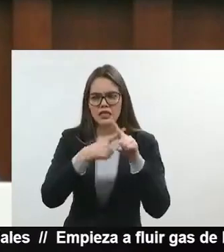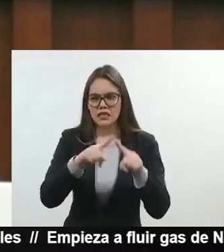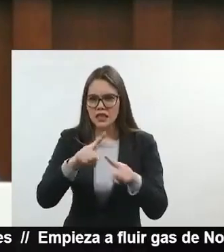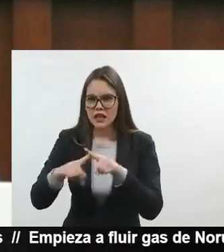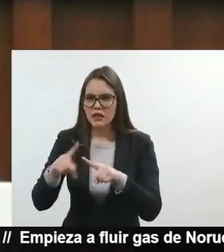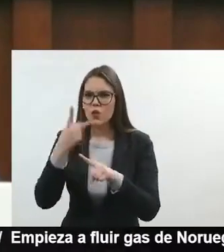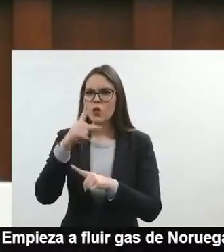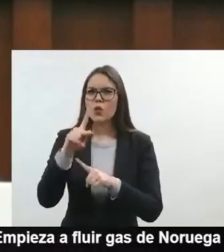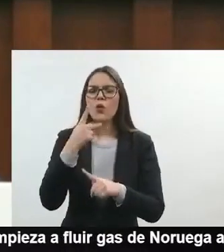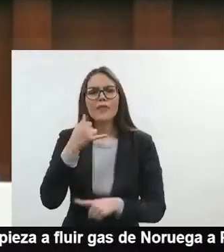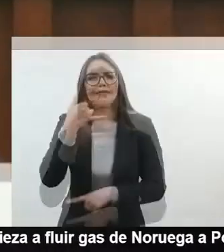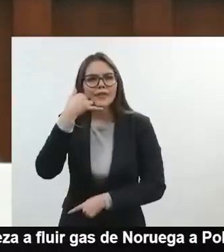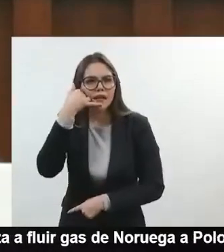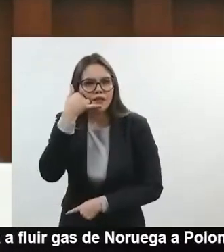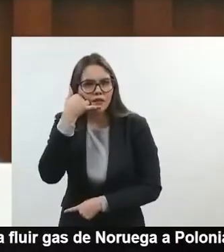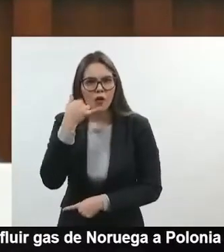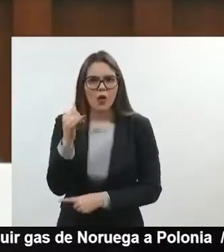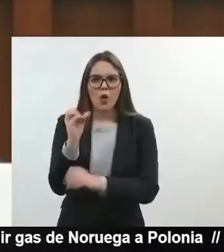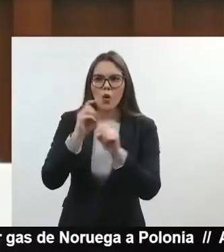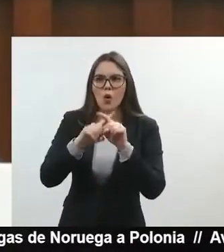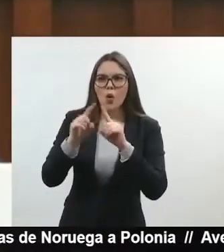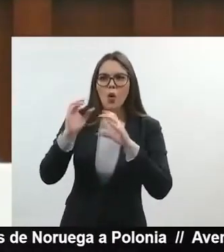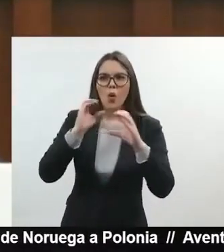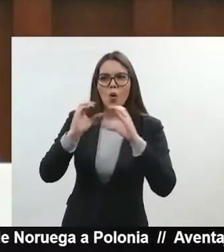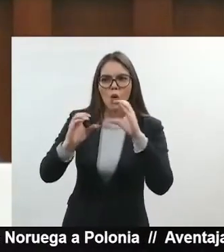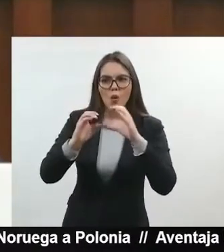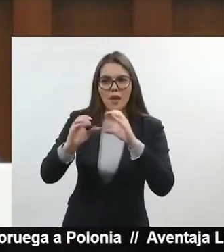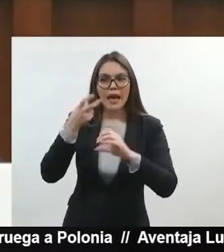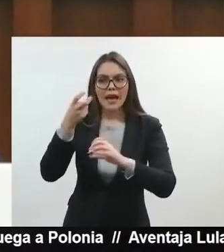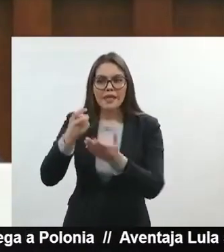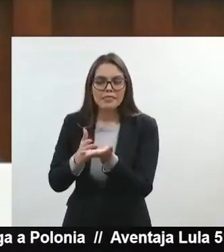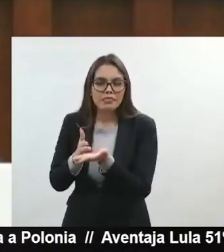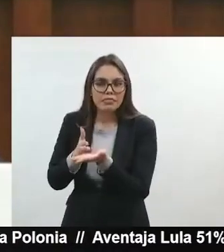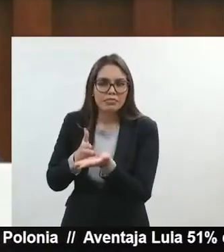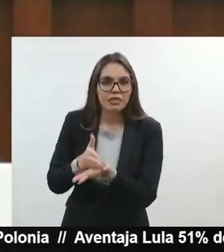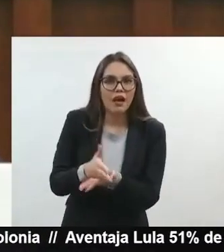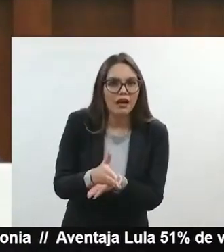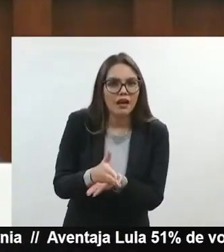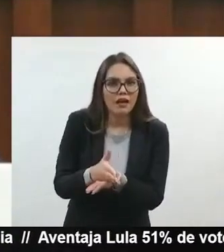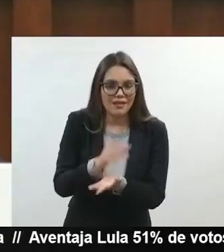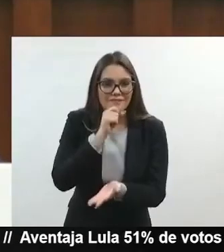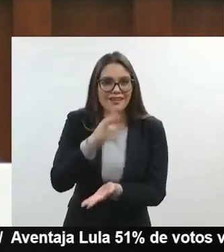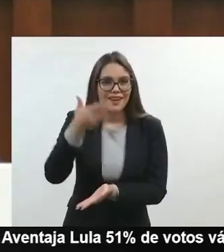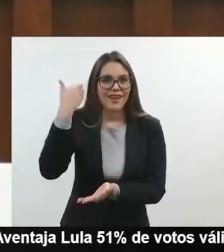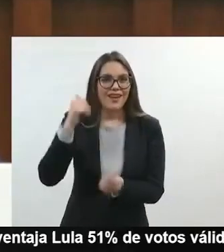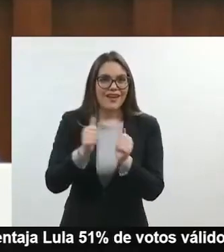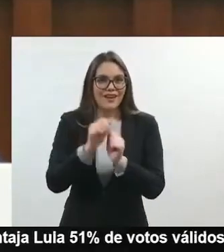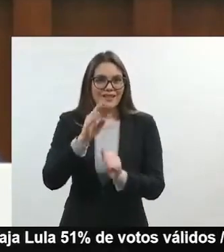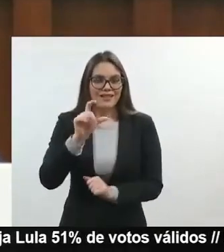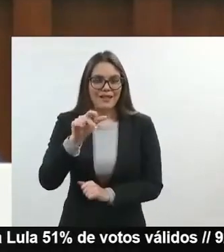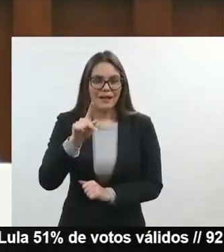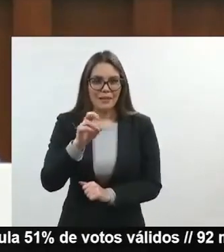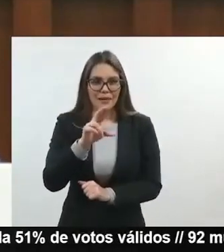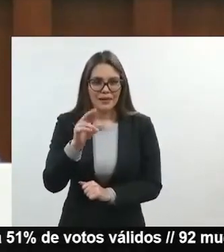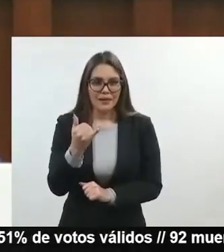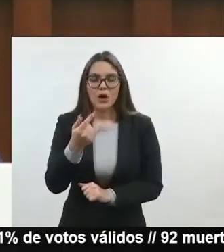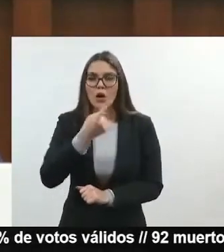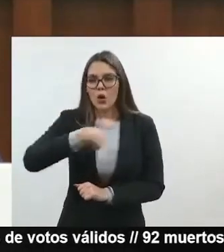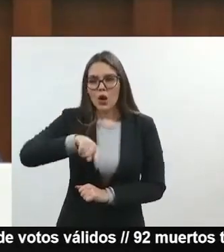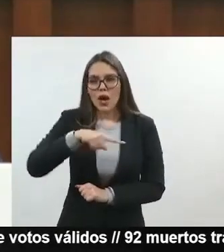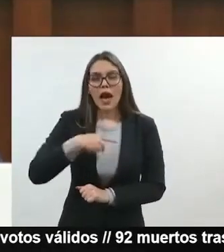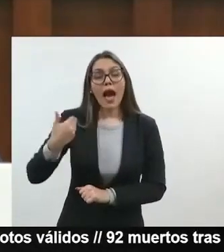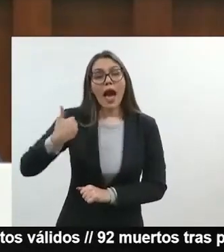comunicaciones en BlackBerry. Desde aquel año 2015 nosotros solicitamos a la